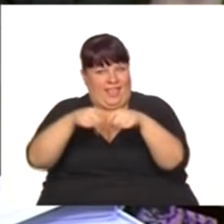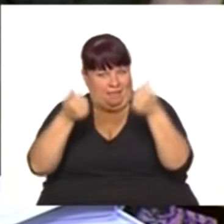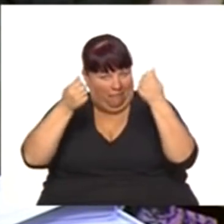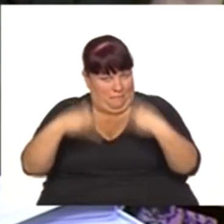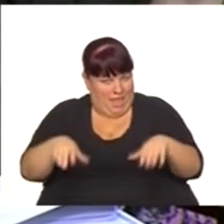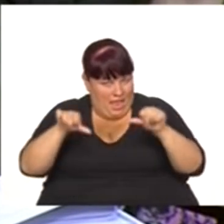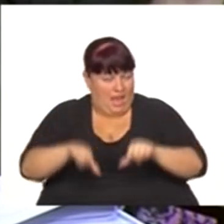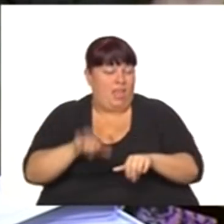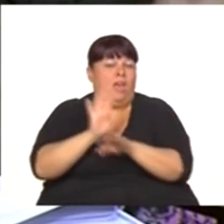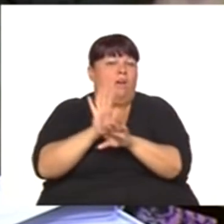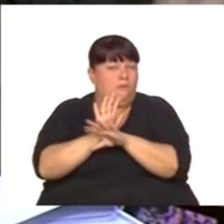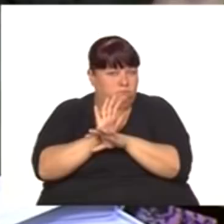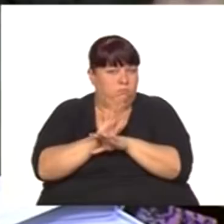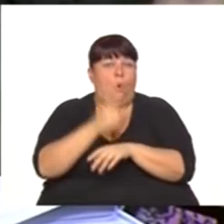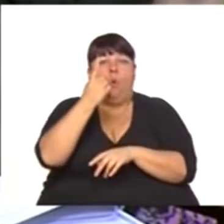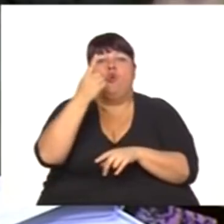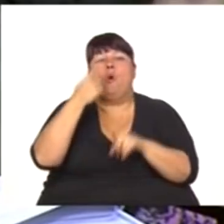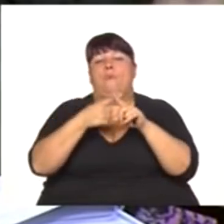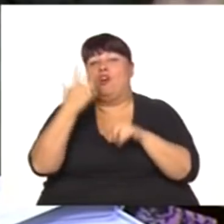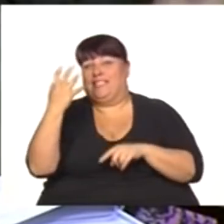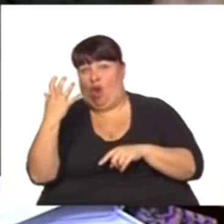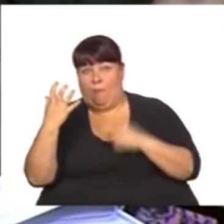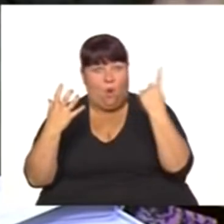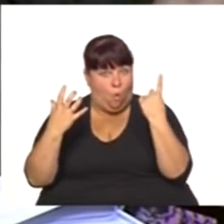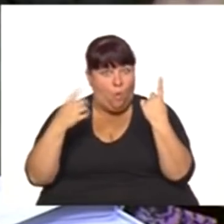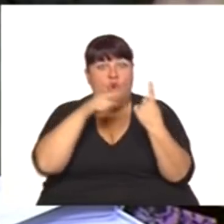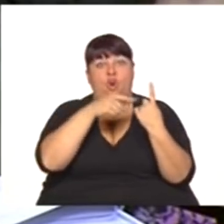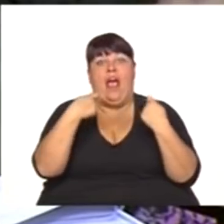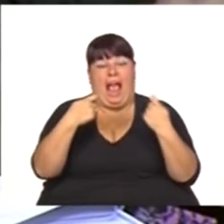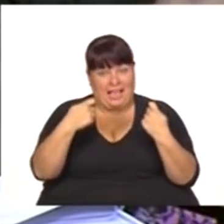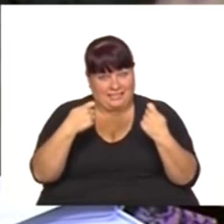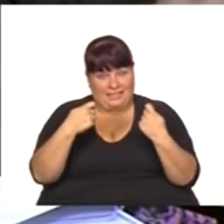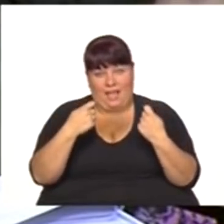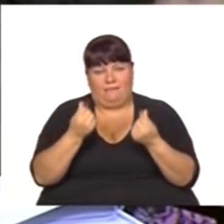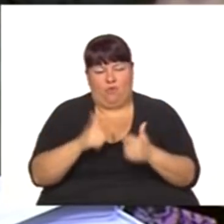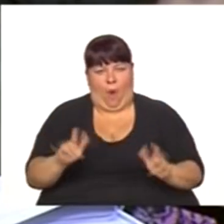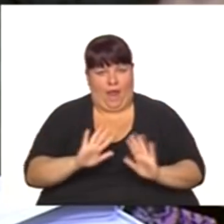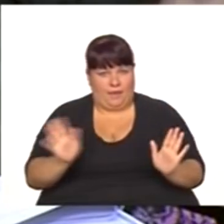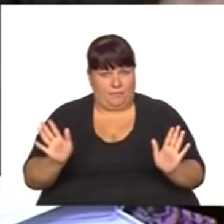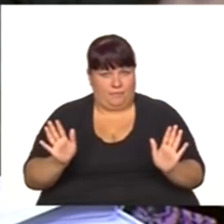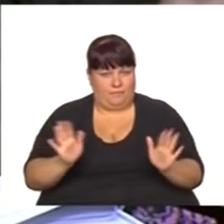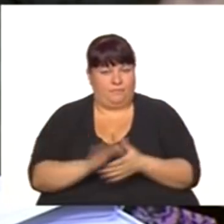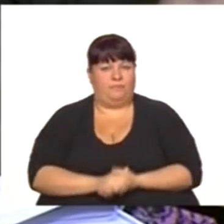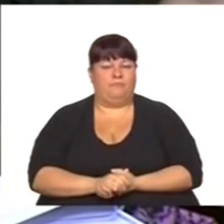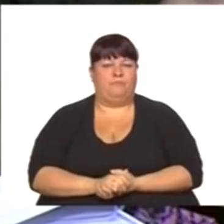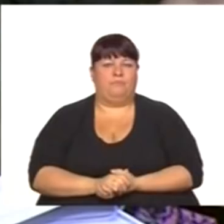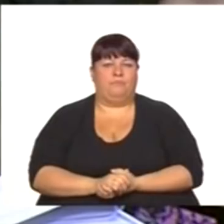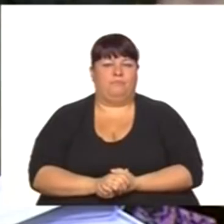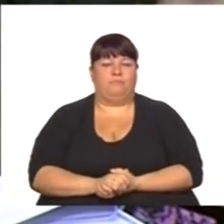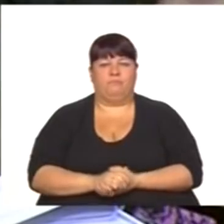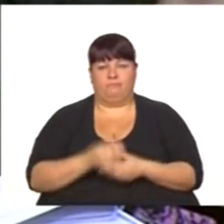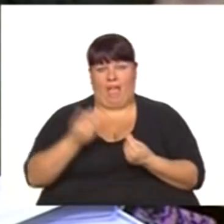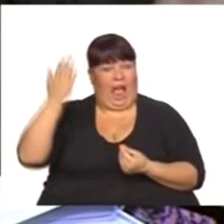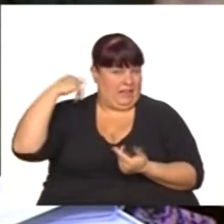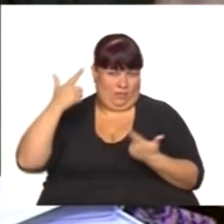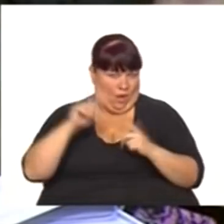déficit, lo cual quiere decir que 1 de cada 5 pesos que el gobierno nacional gasta no los tiene. Como no